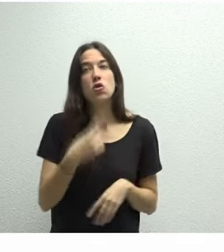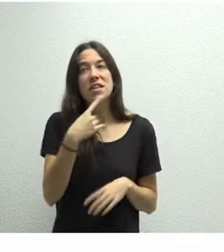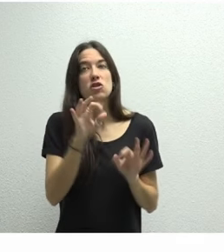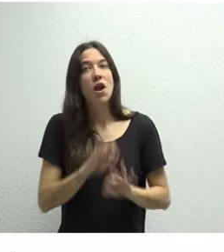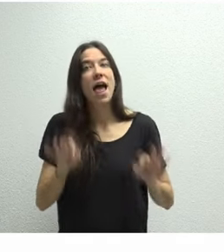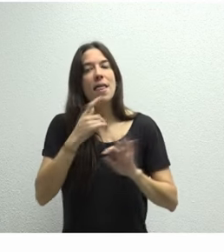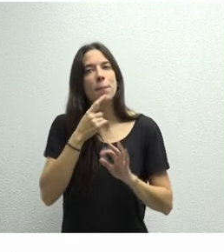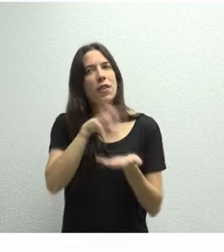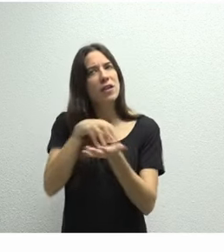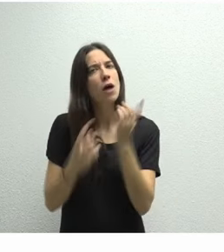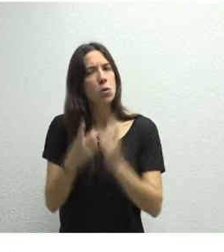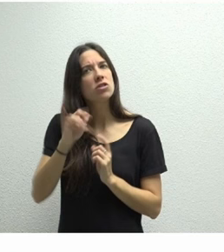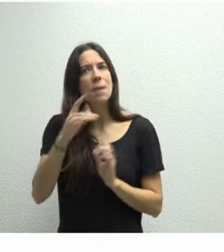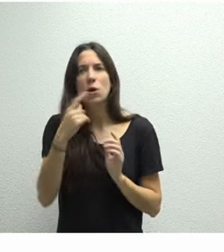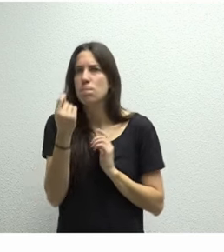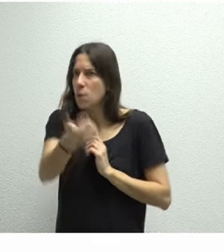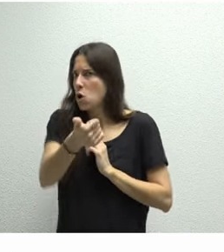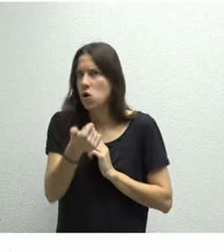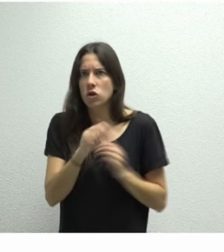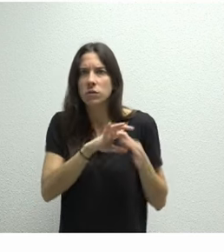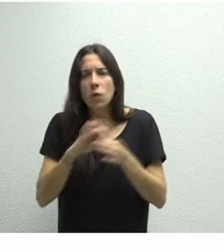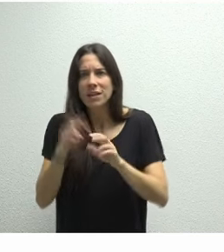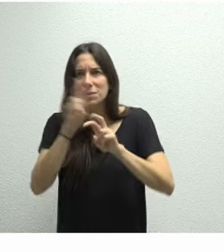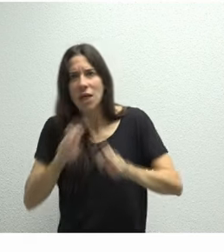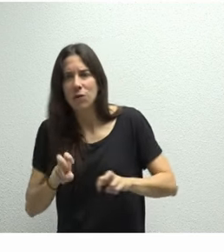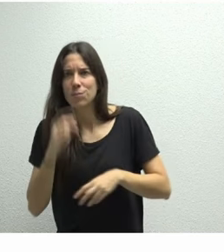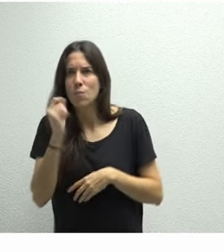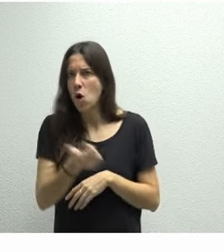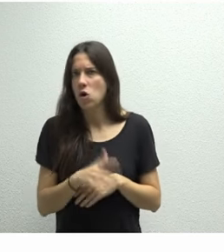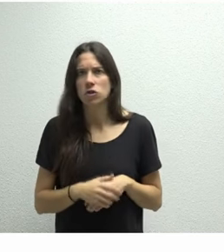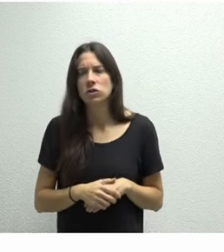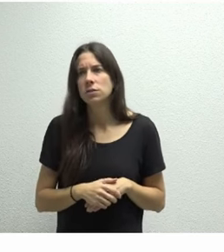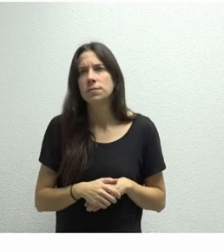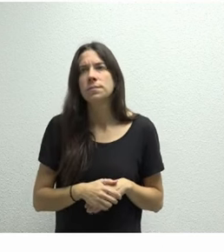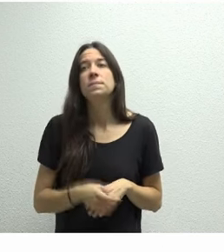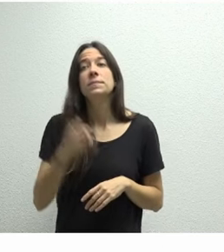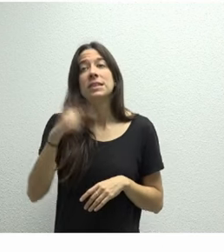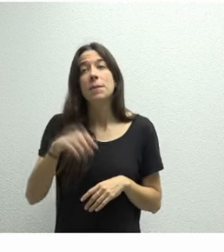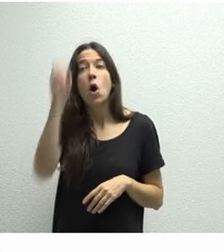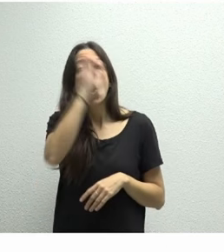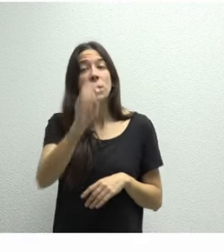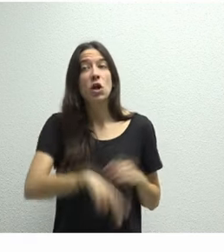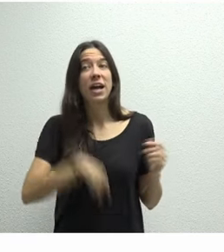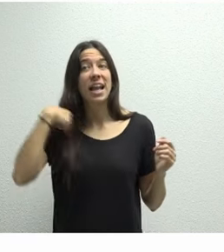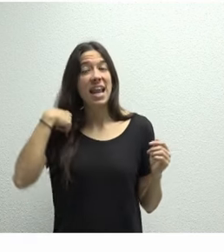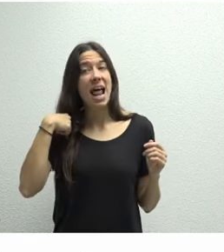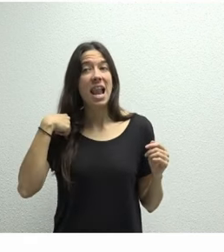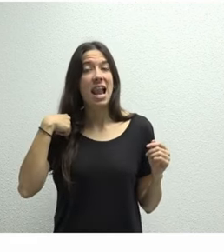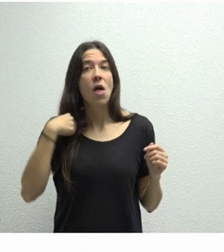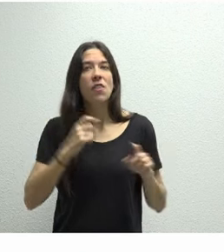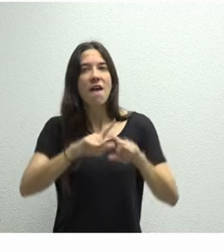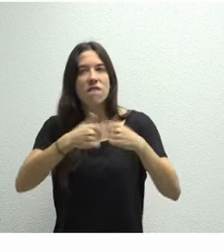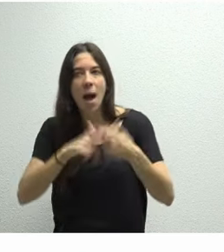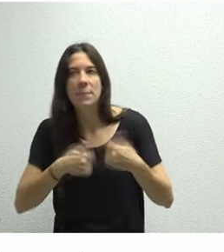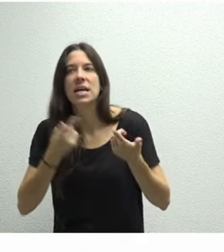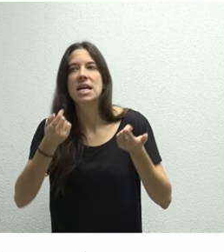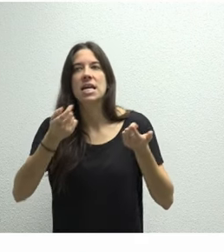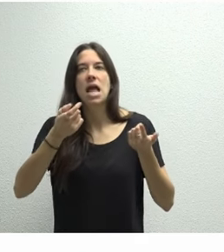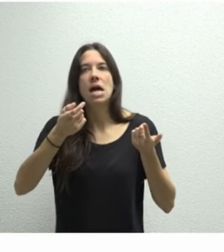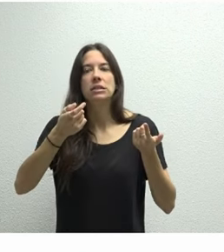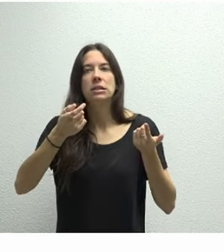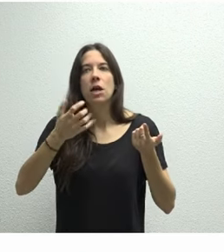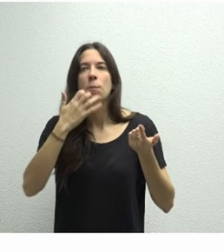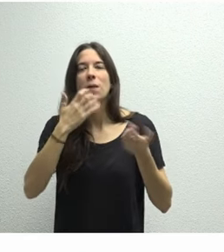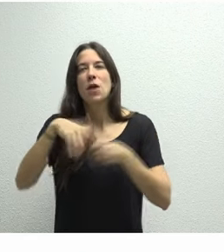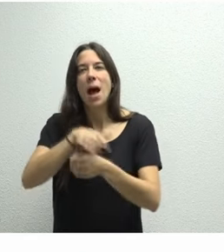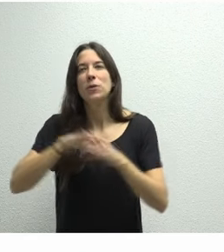centros pero muy pocos centros vinculados a la investigación eh Y la opinión en general se ha dicho también sobre todo en el ámbito del autismo